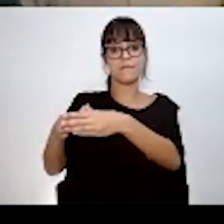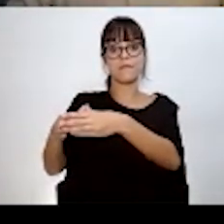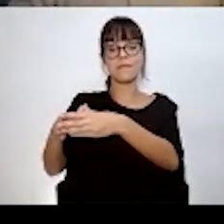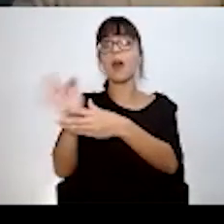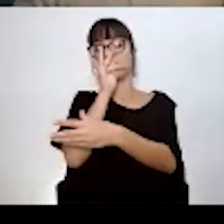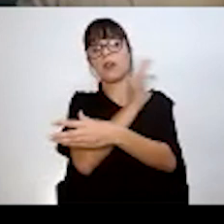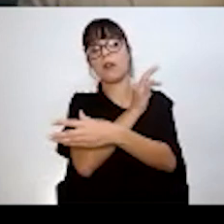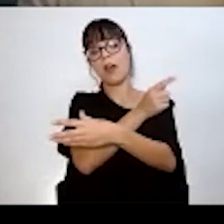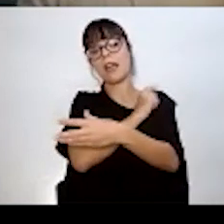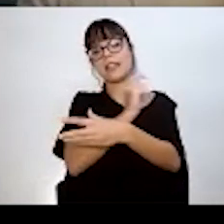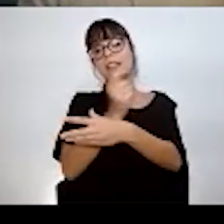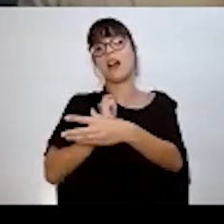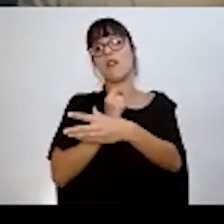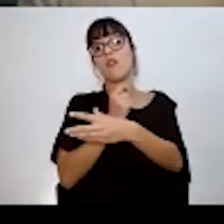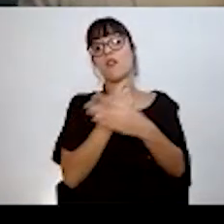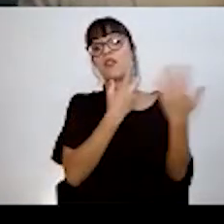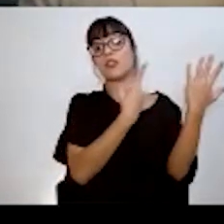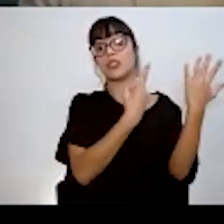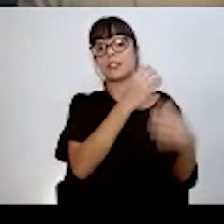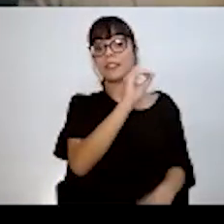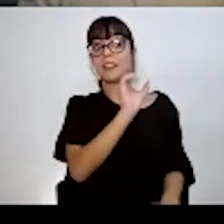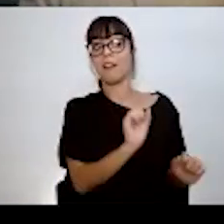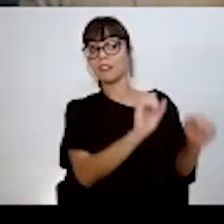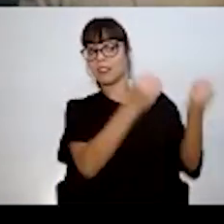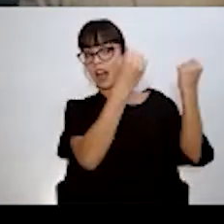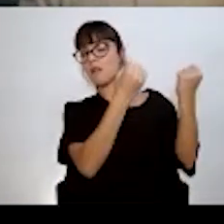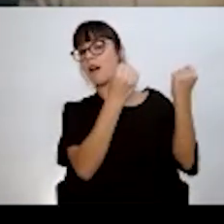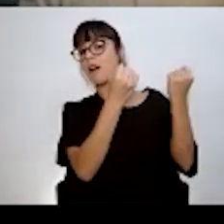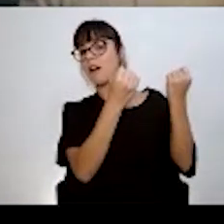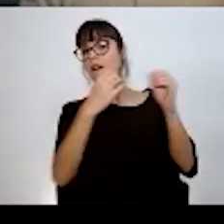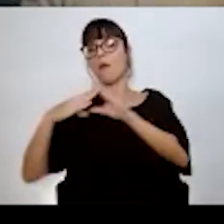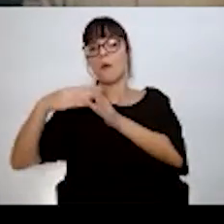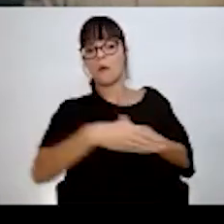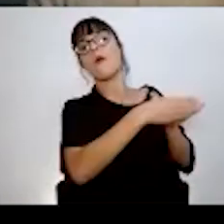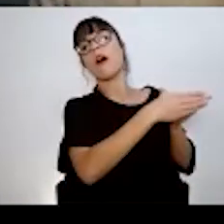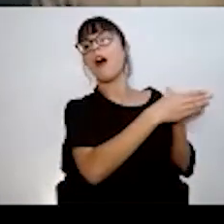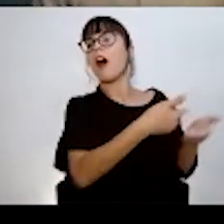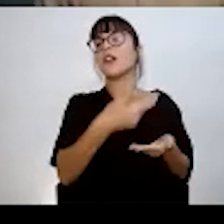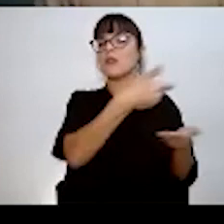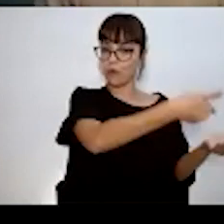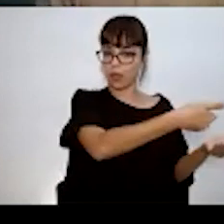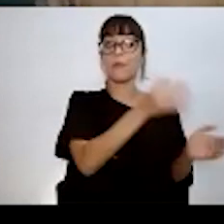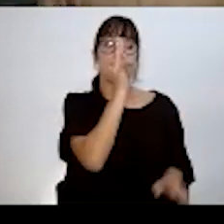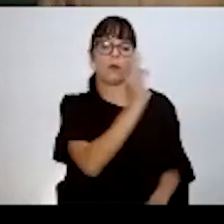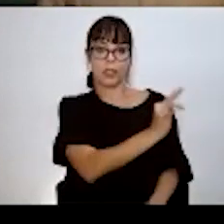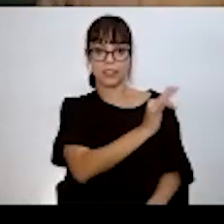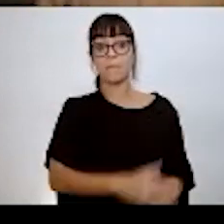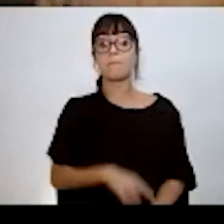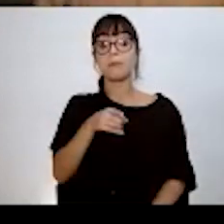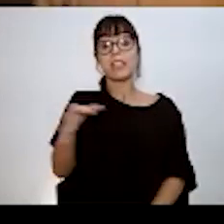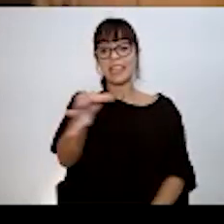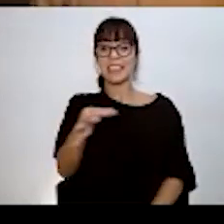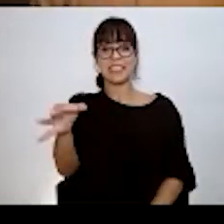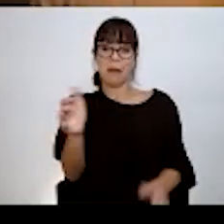esclavos que habían sobrevivido al naufragio. En una isla, además, de reducidas